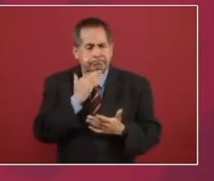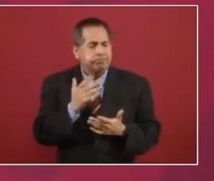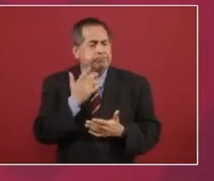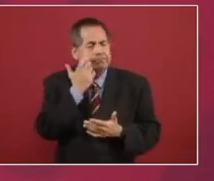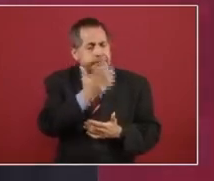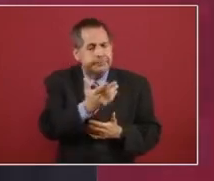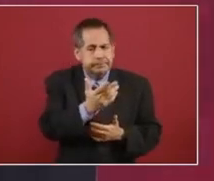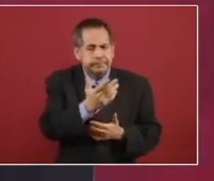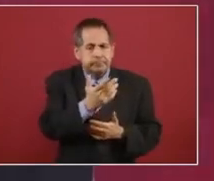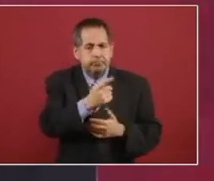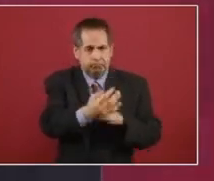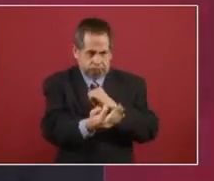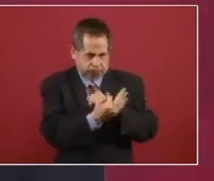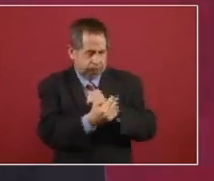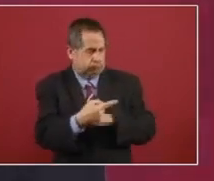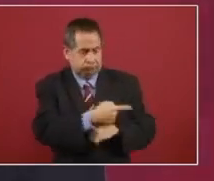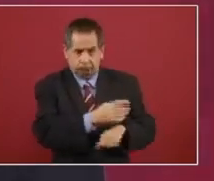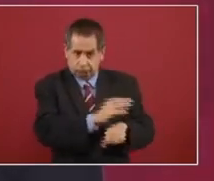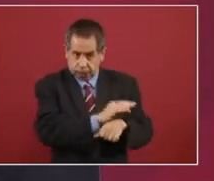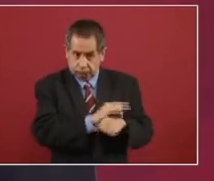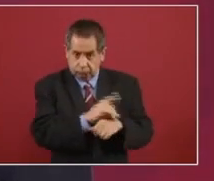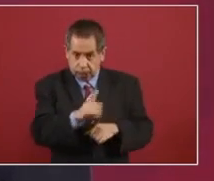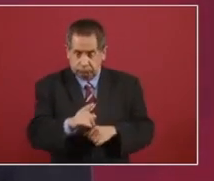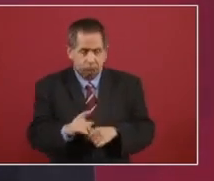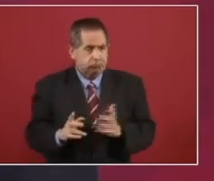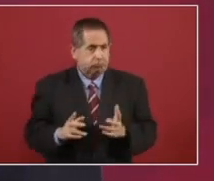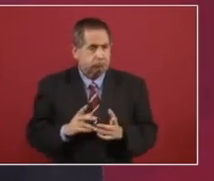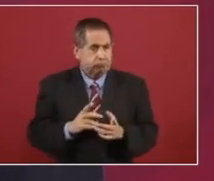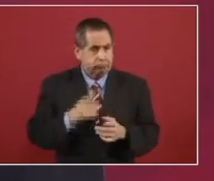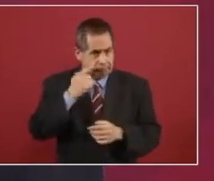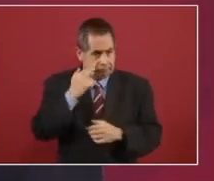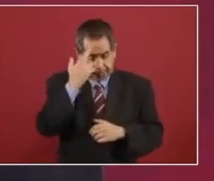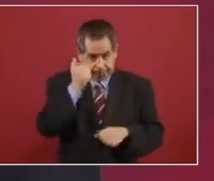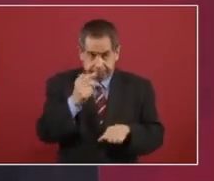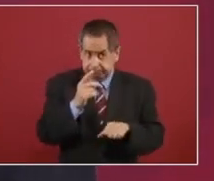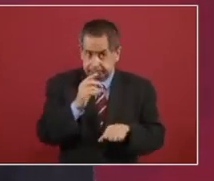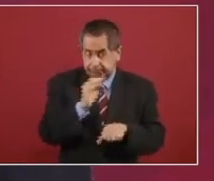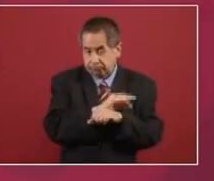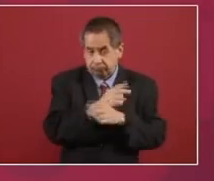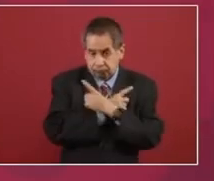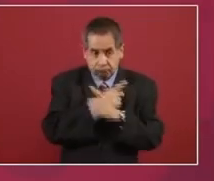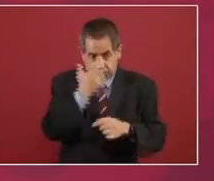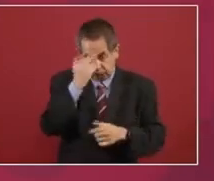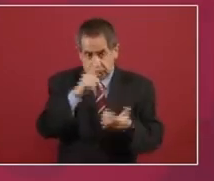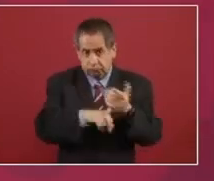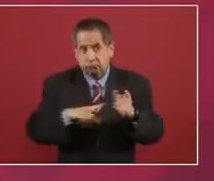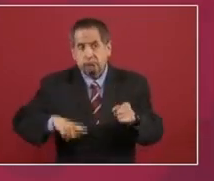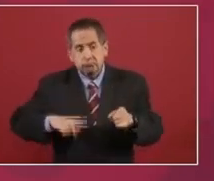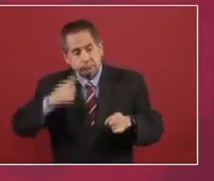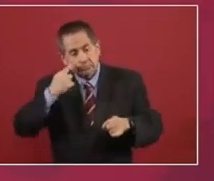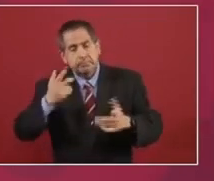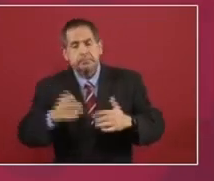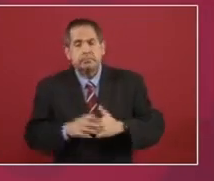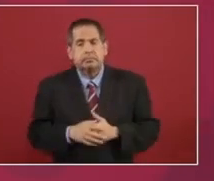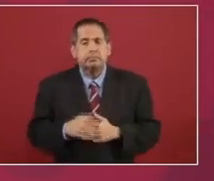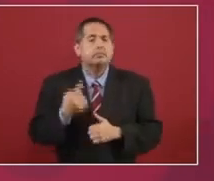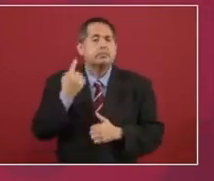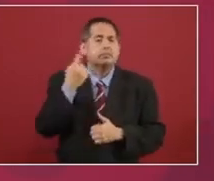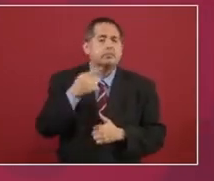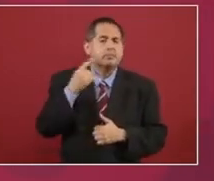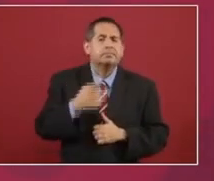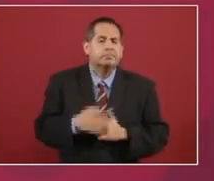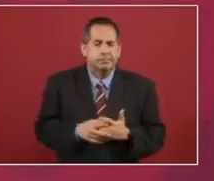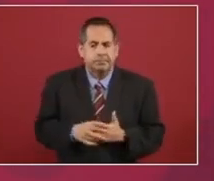queremos un aval moral del gobierno para